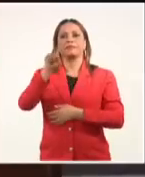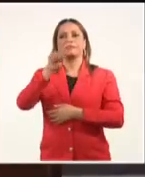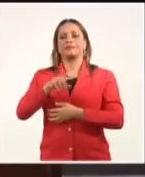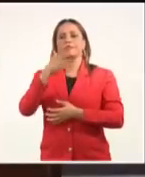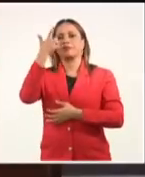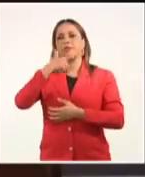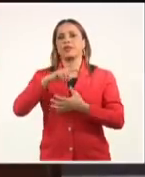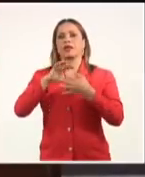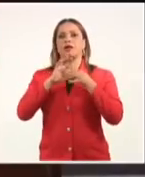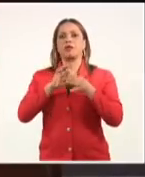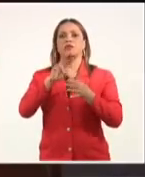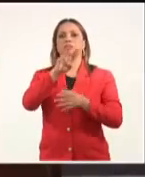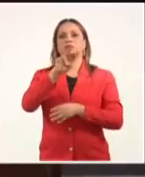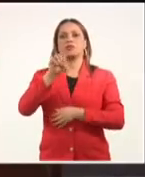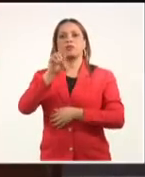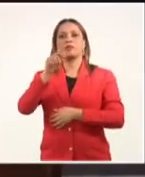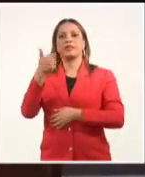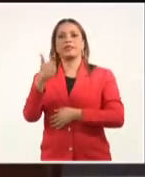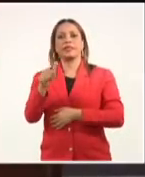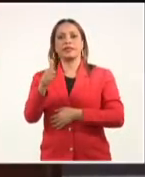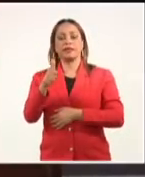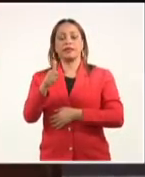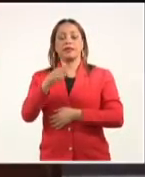de 2010.